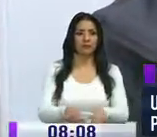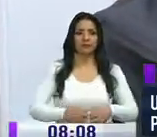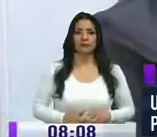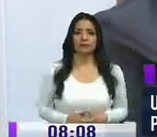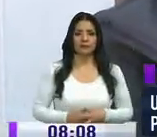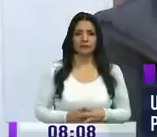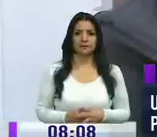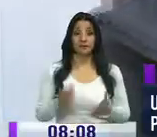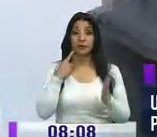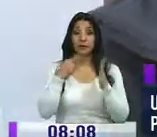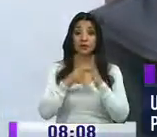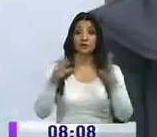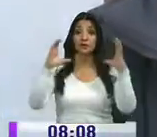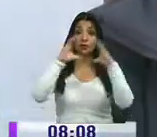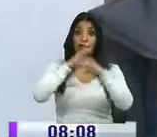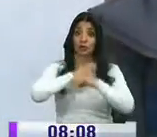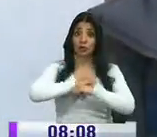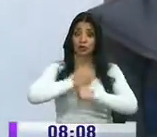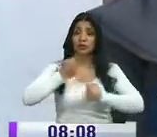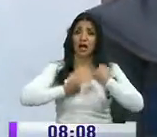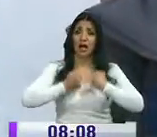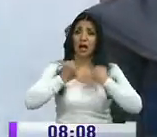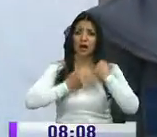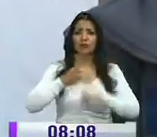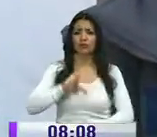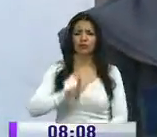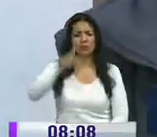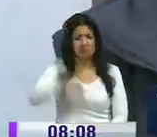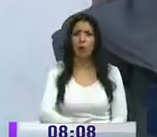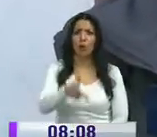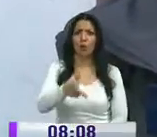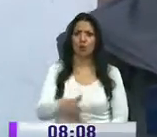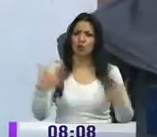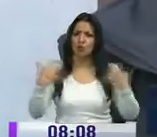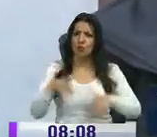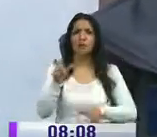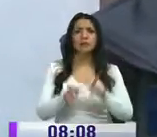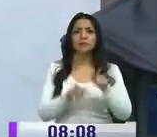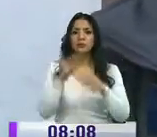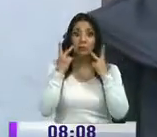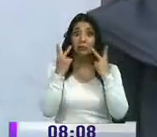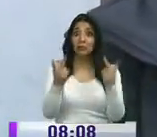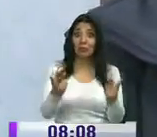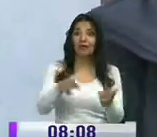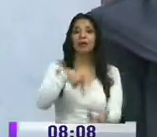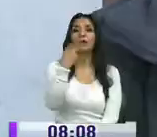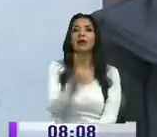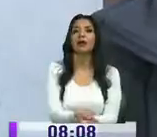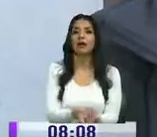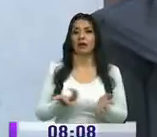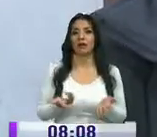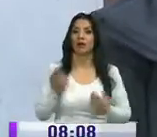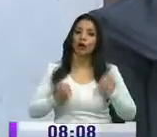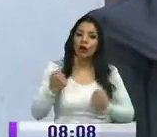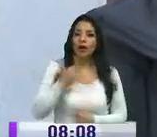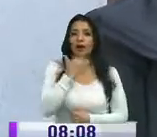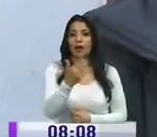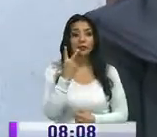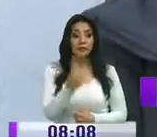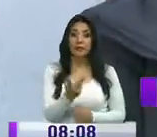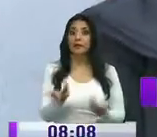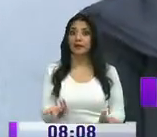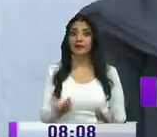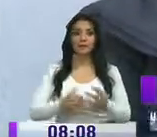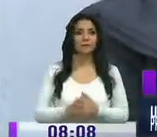en la noche, los carros principalmente, las personas que no se den cuenta, bajen corriendo y no se fijen.